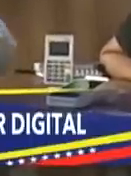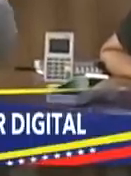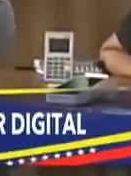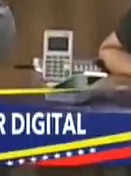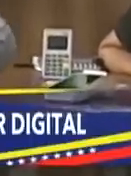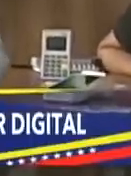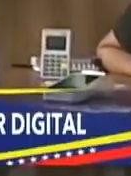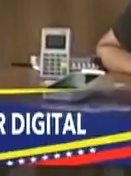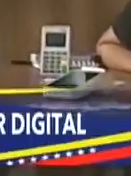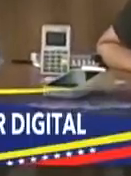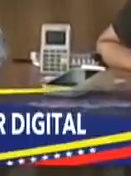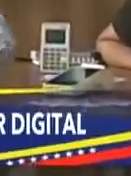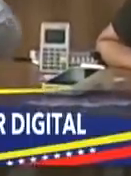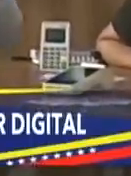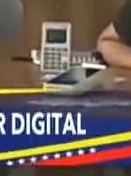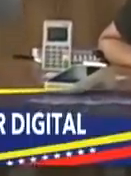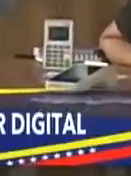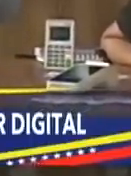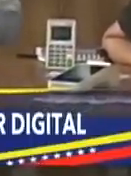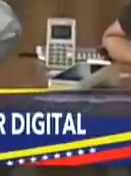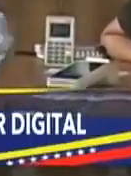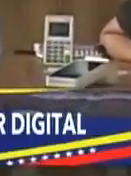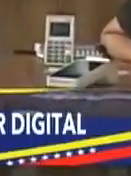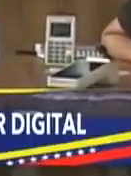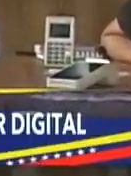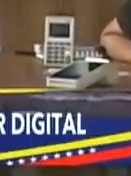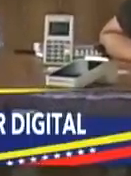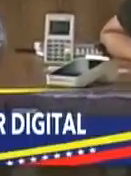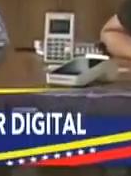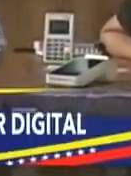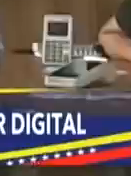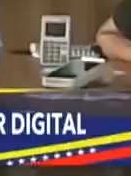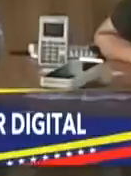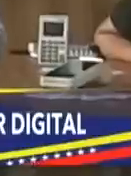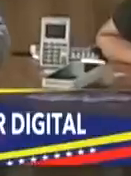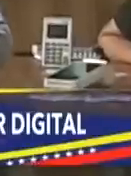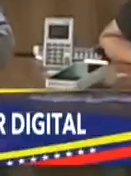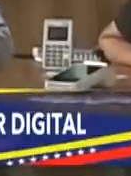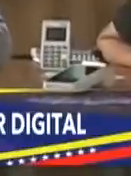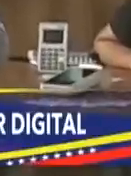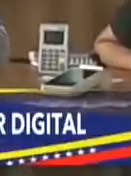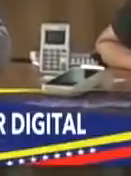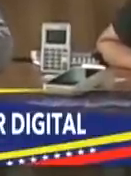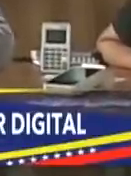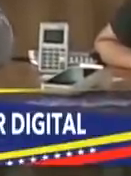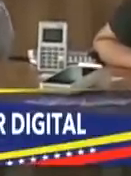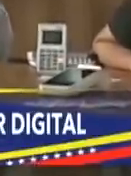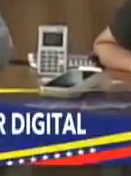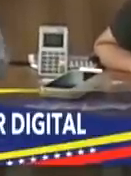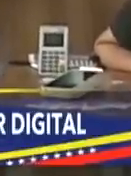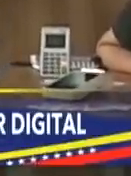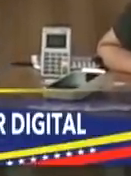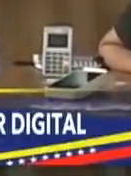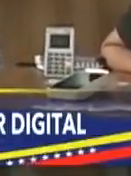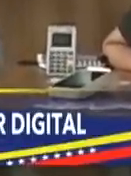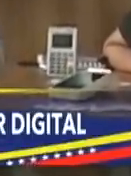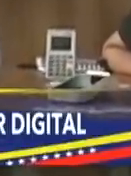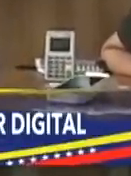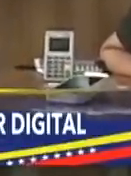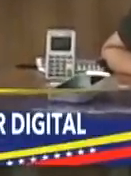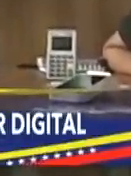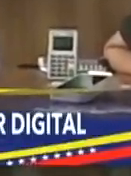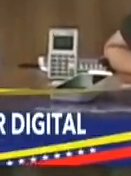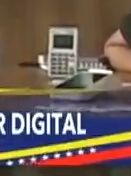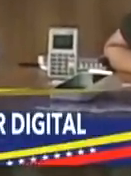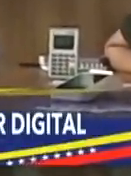a mi sector de allá del 23 de enero, que son unos consejos comunales,